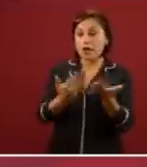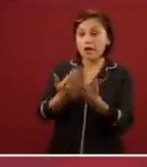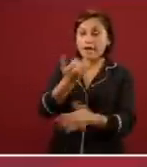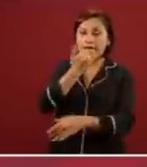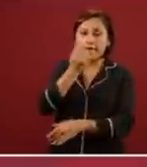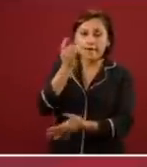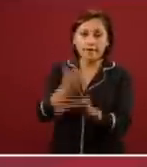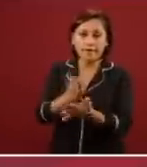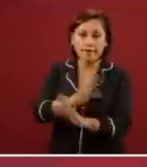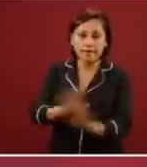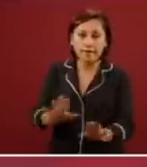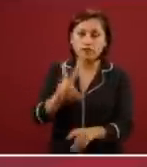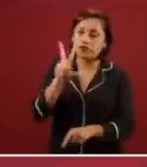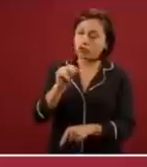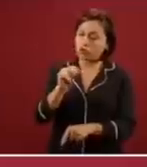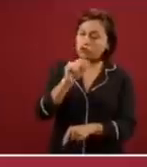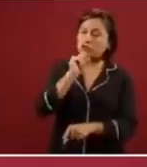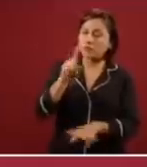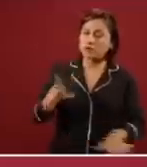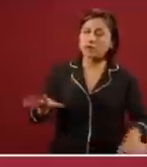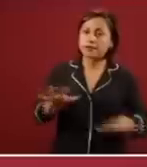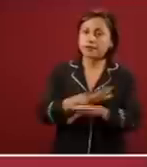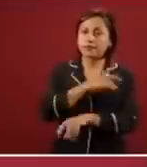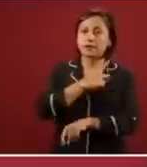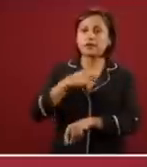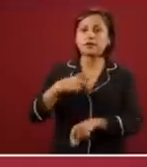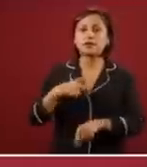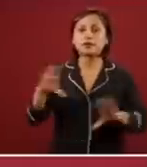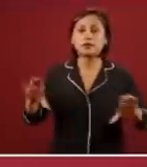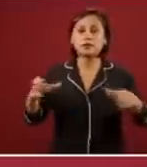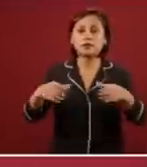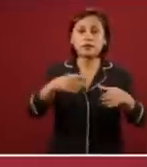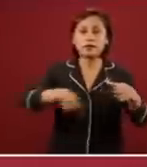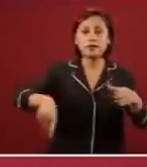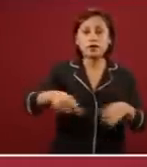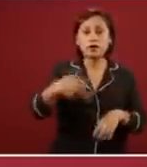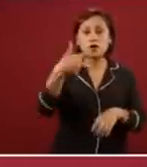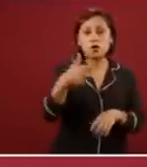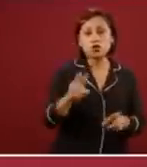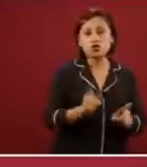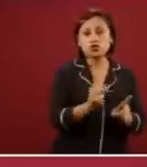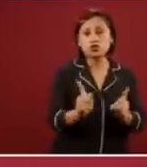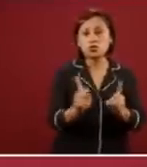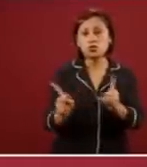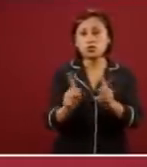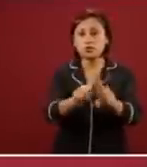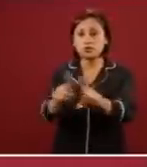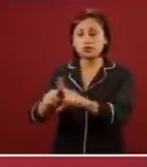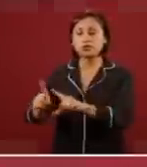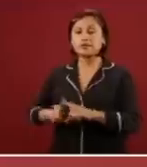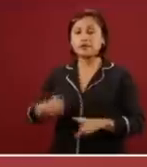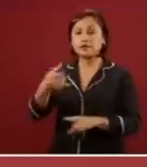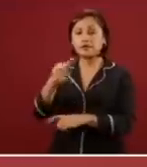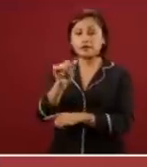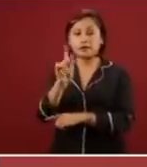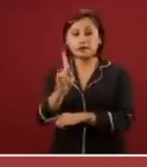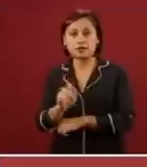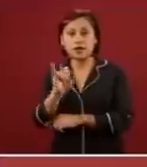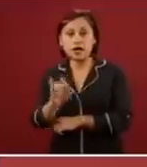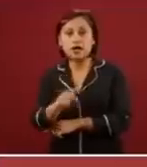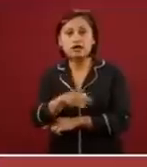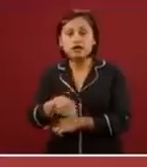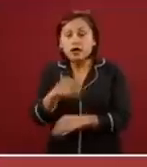yaquis que están en el abandono completo, los